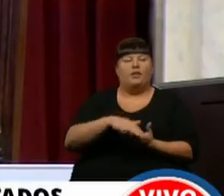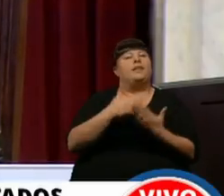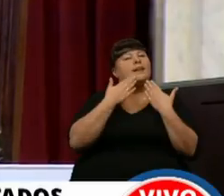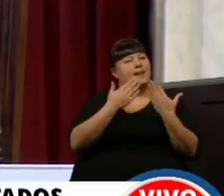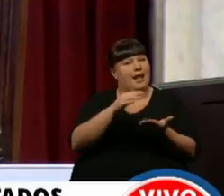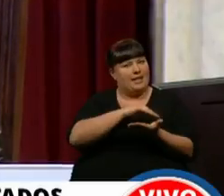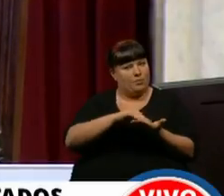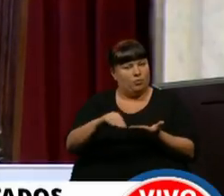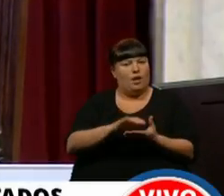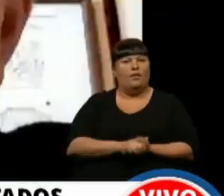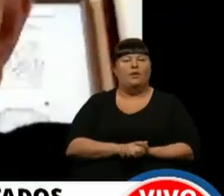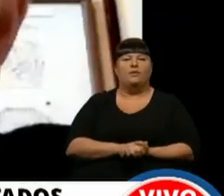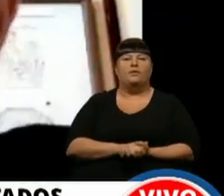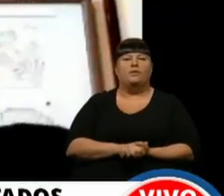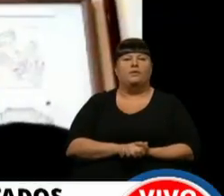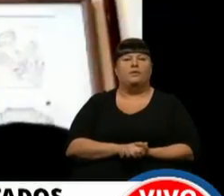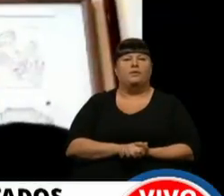gracias diputados